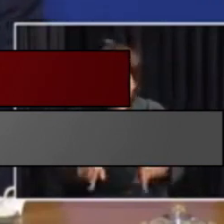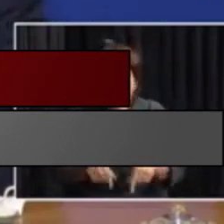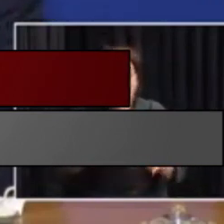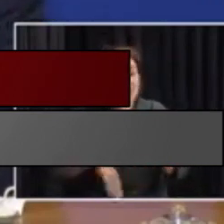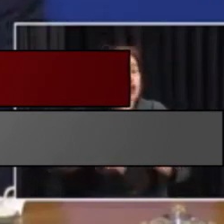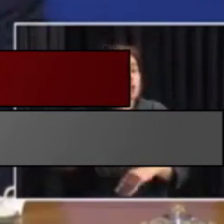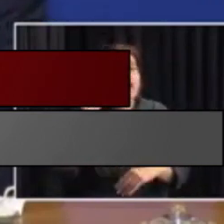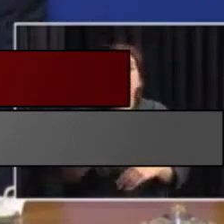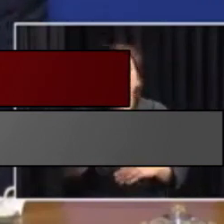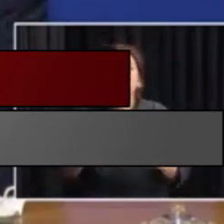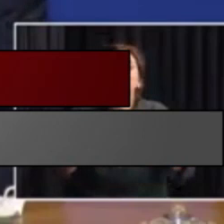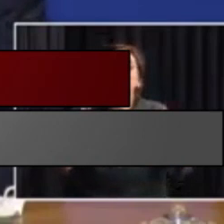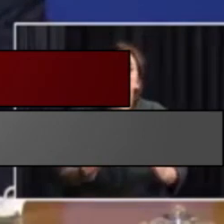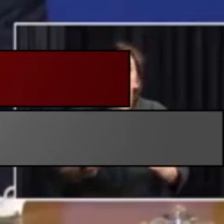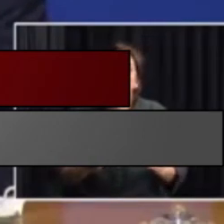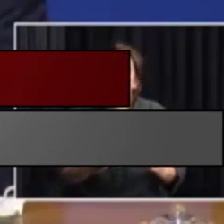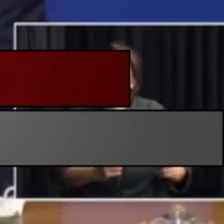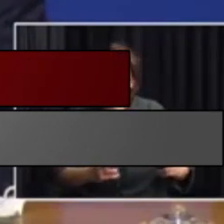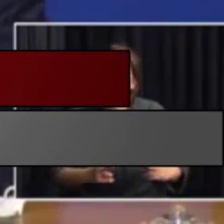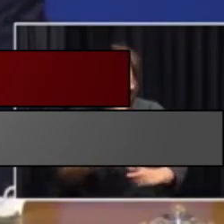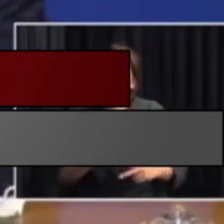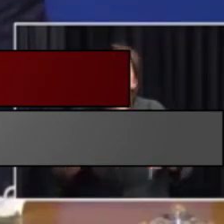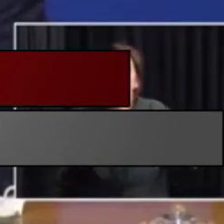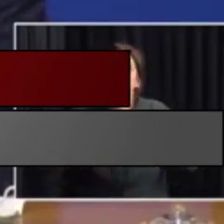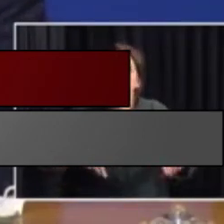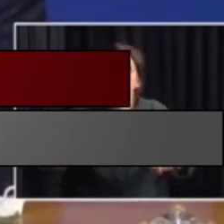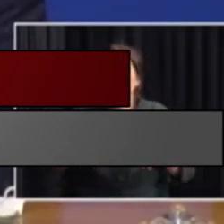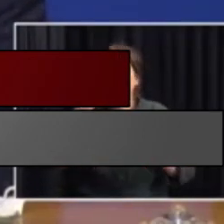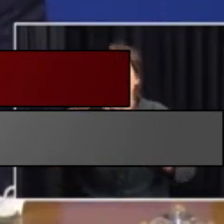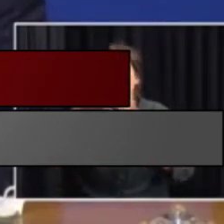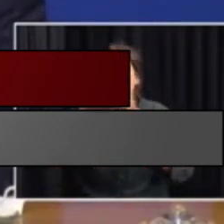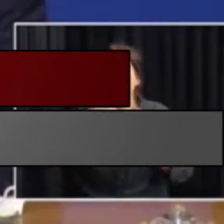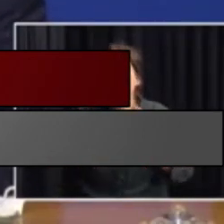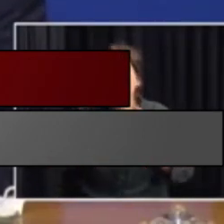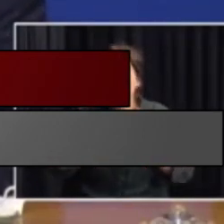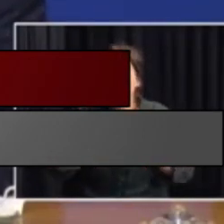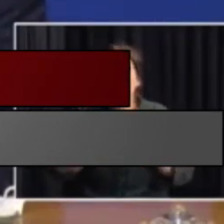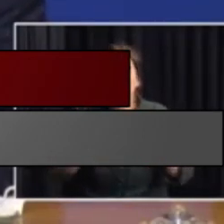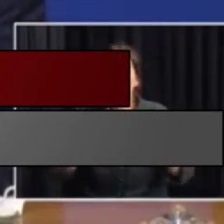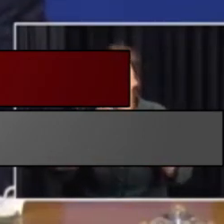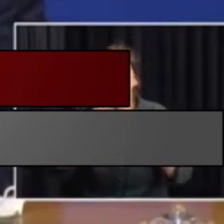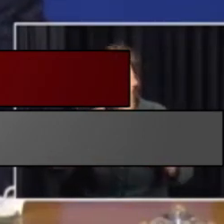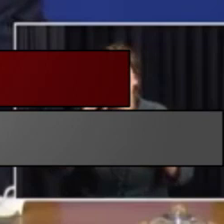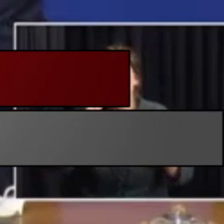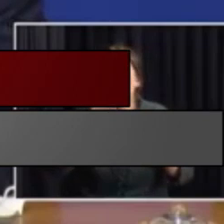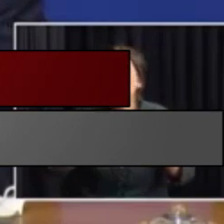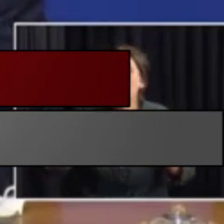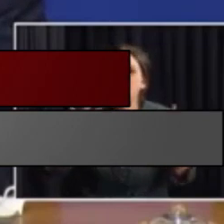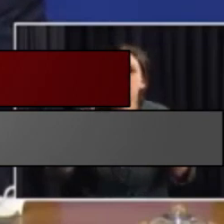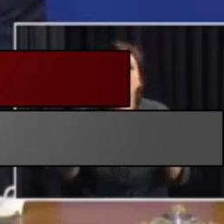más importante es, como decía el ministro, estos son protocolos para salones de fiesta, no